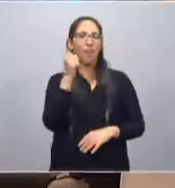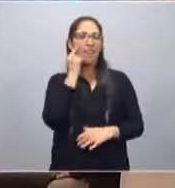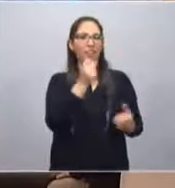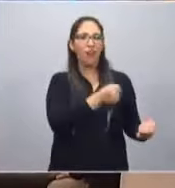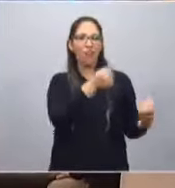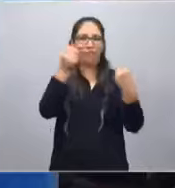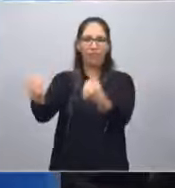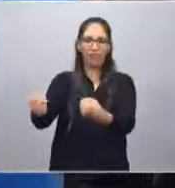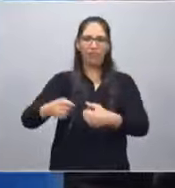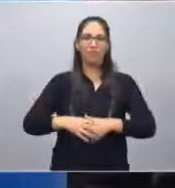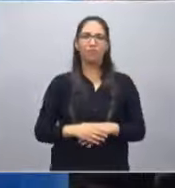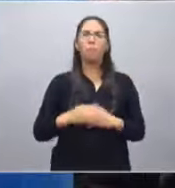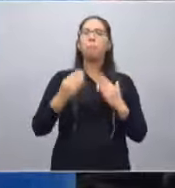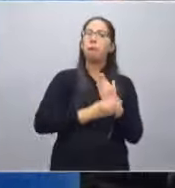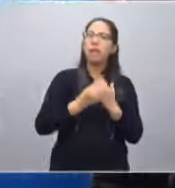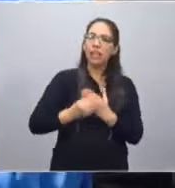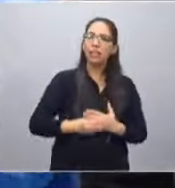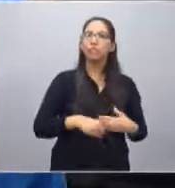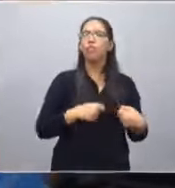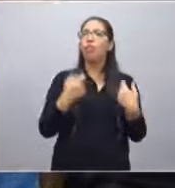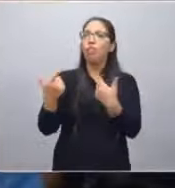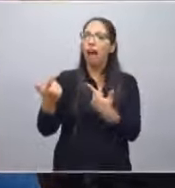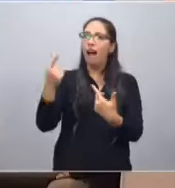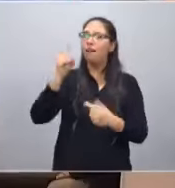de ministras y ministros